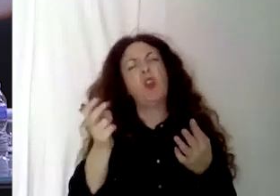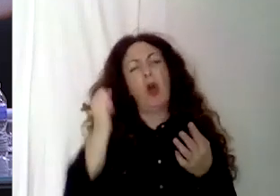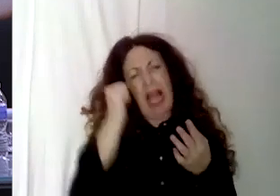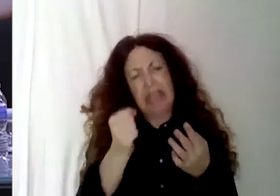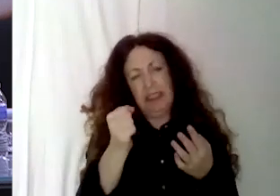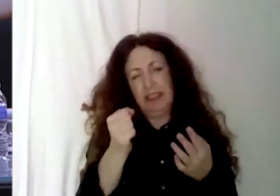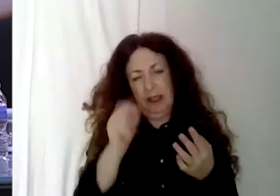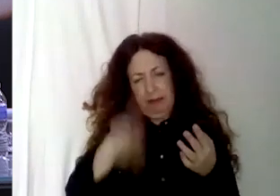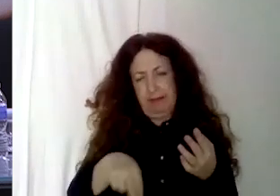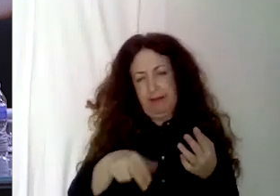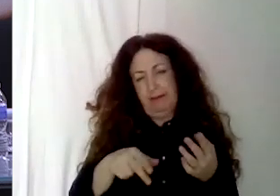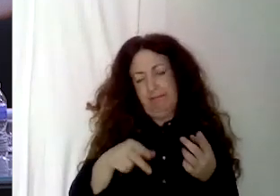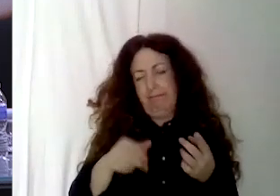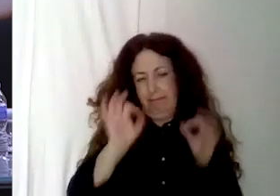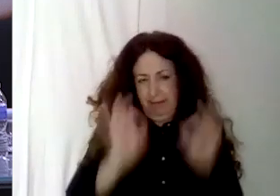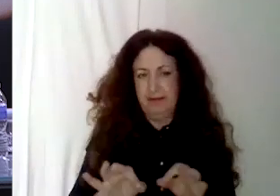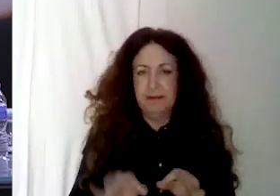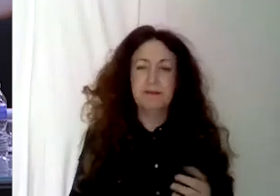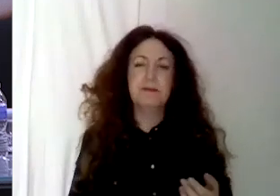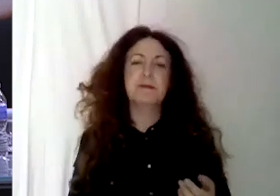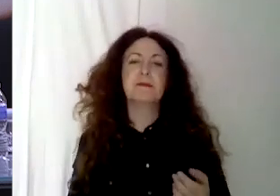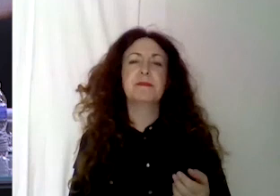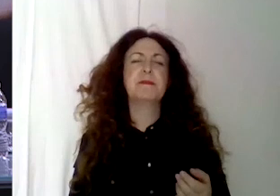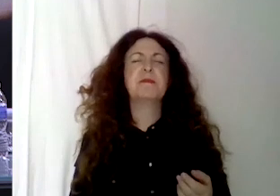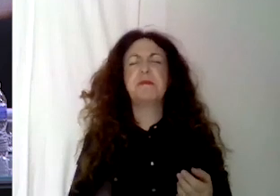preocupa realmente es si hay una...